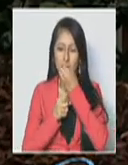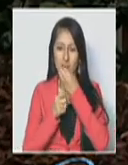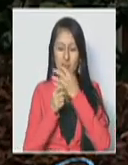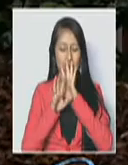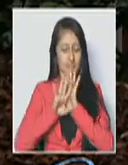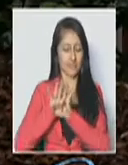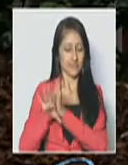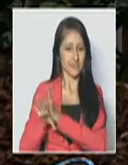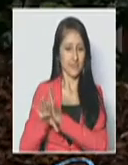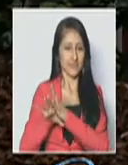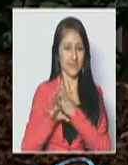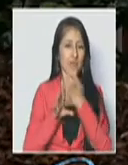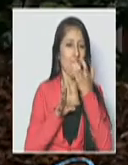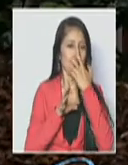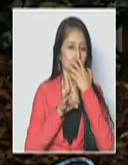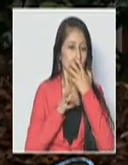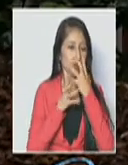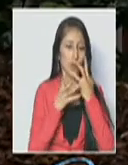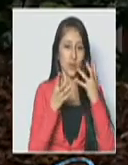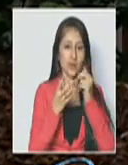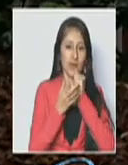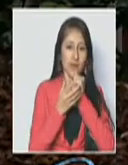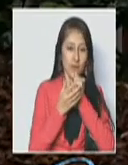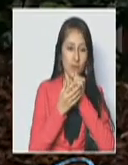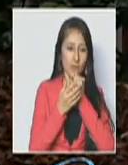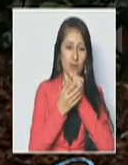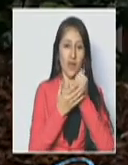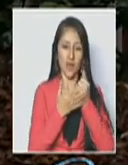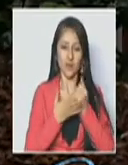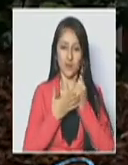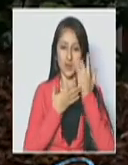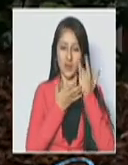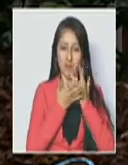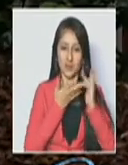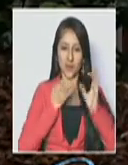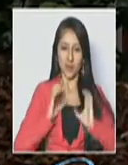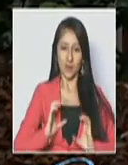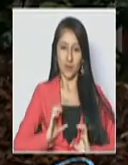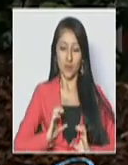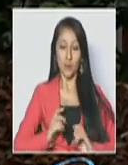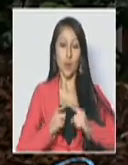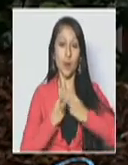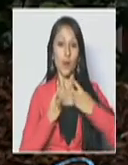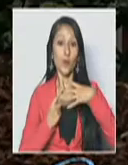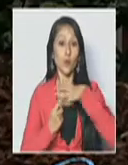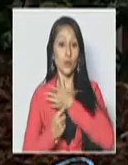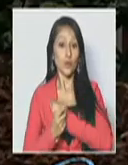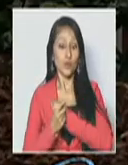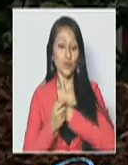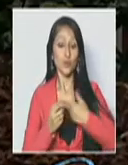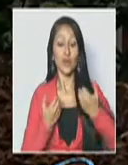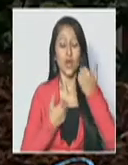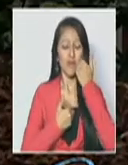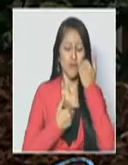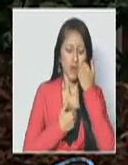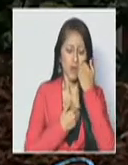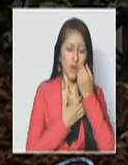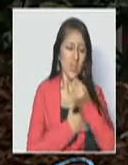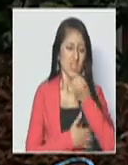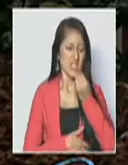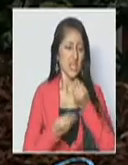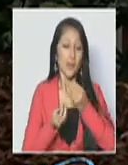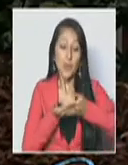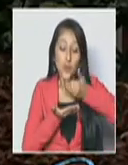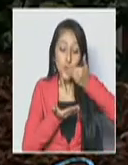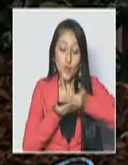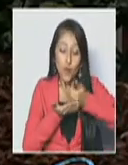resulta que nosotros nos enfermamos y entramos en un proceso de sopita cremita dulcecito postrecito y